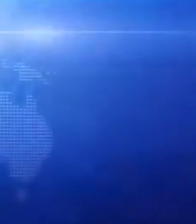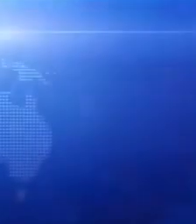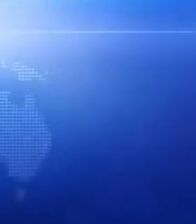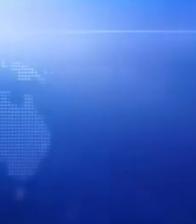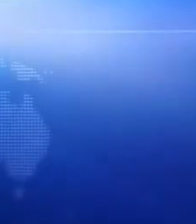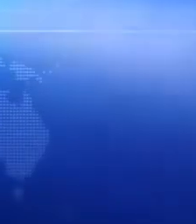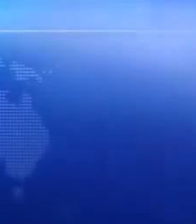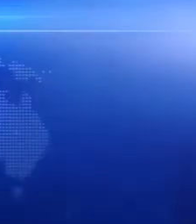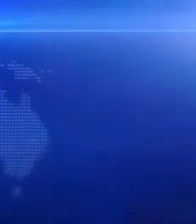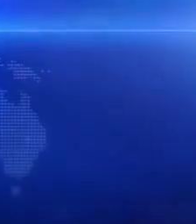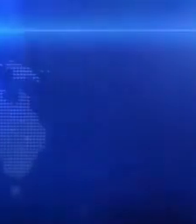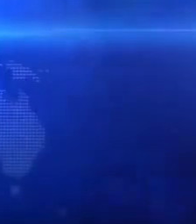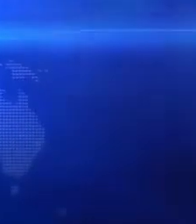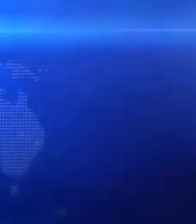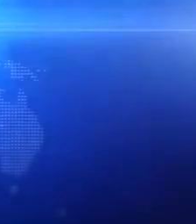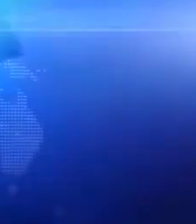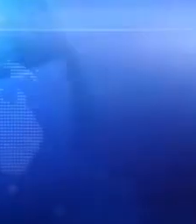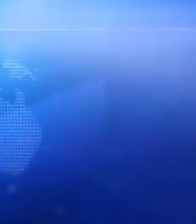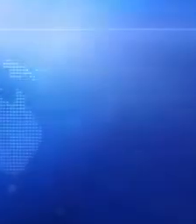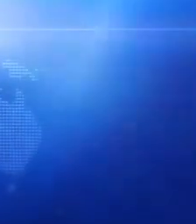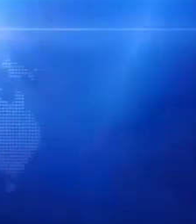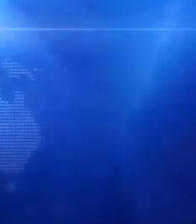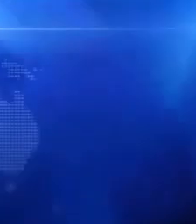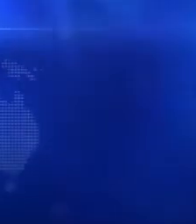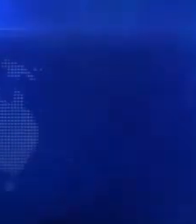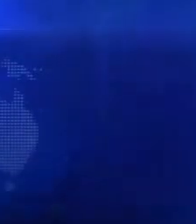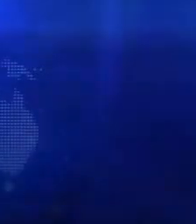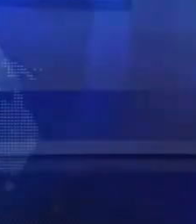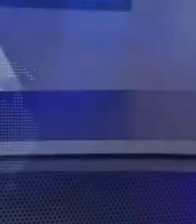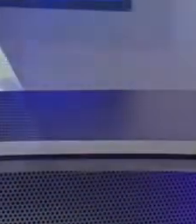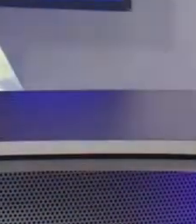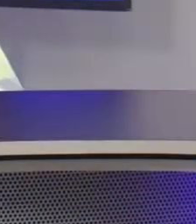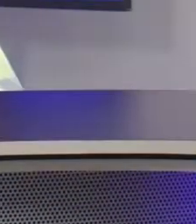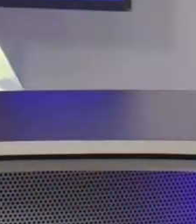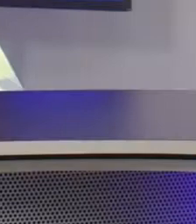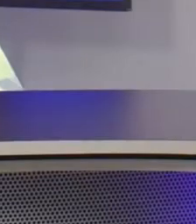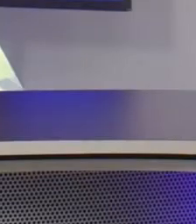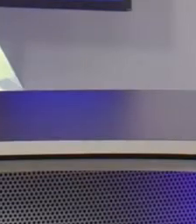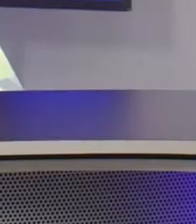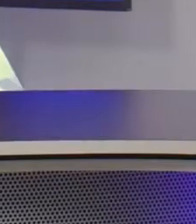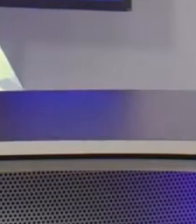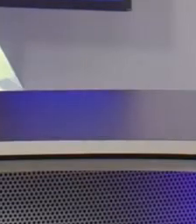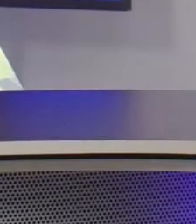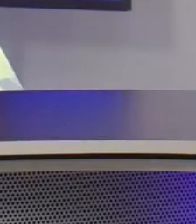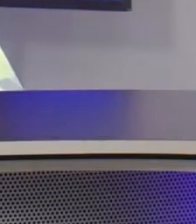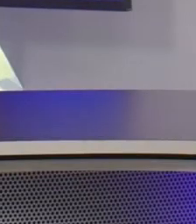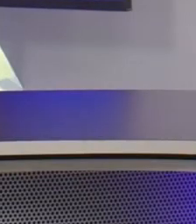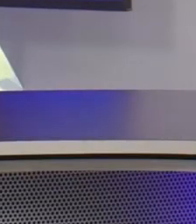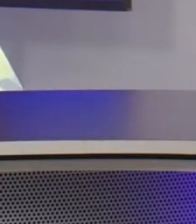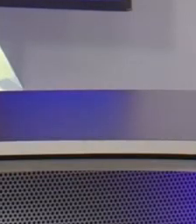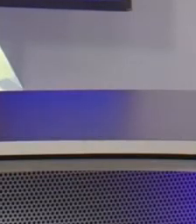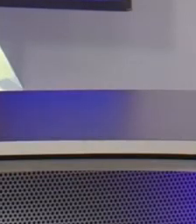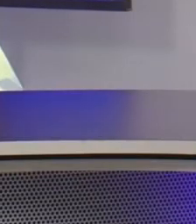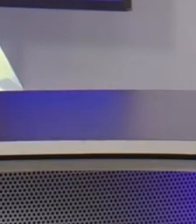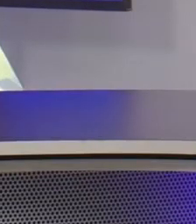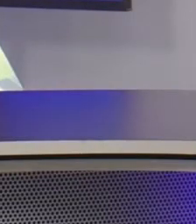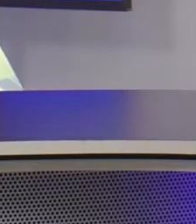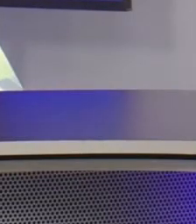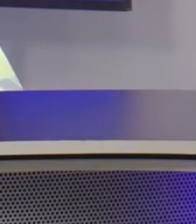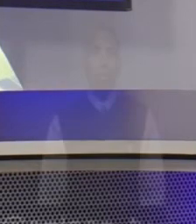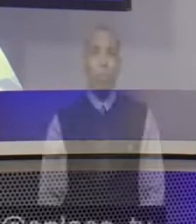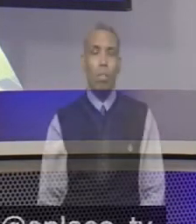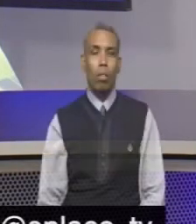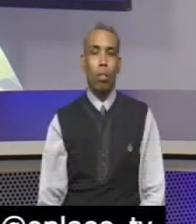Continuamos. Continuamos con más información en